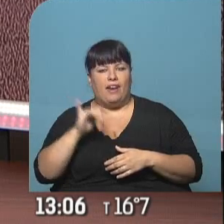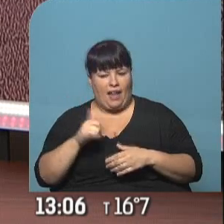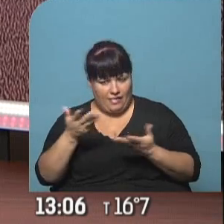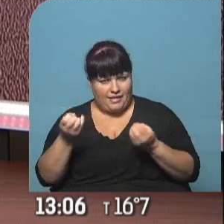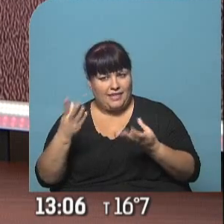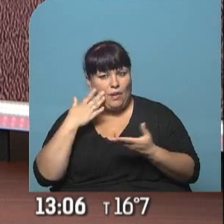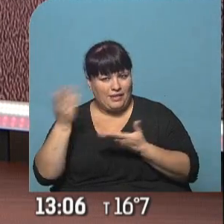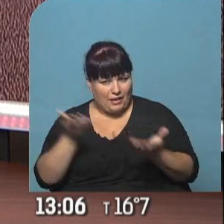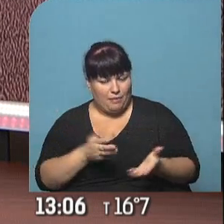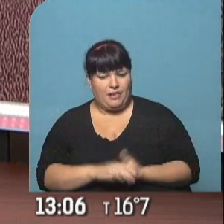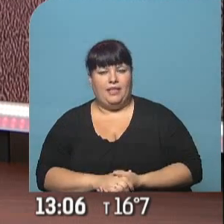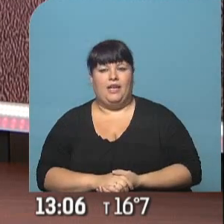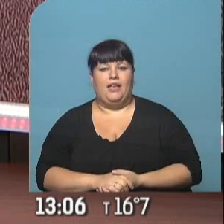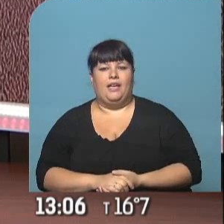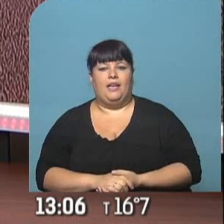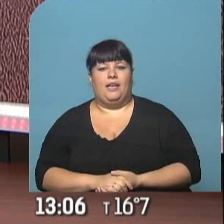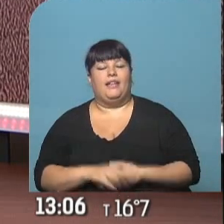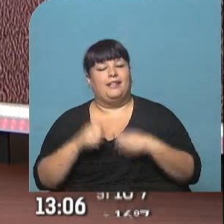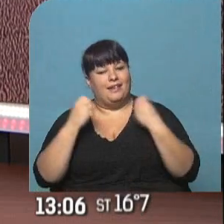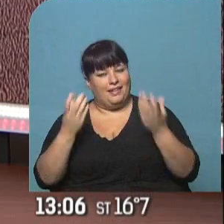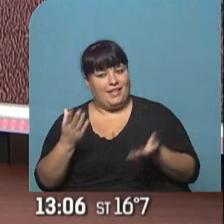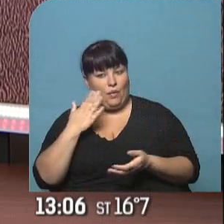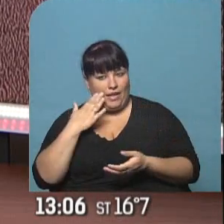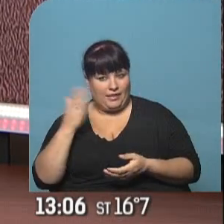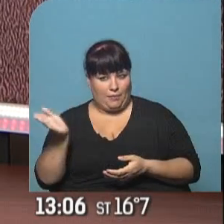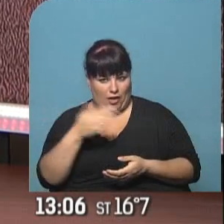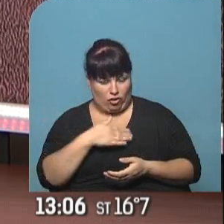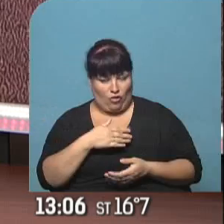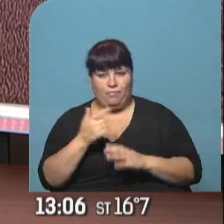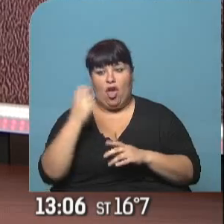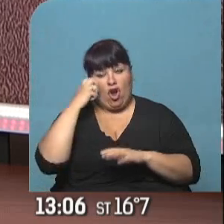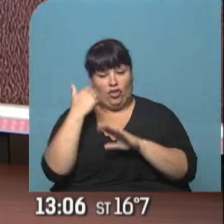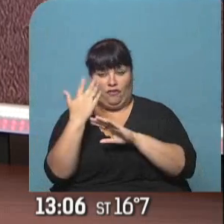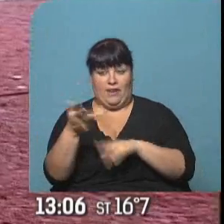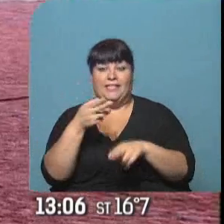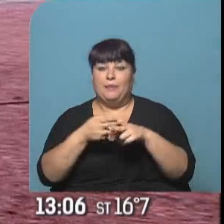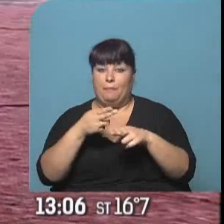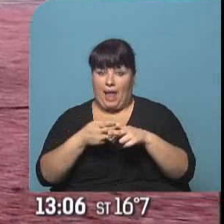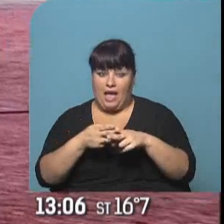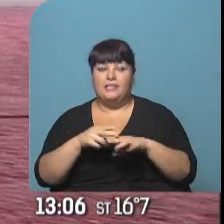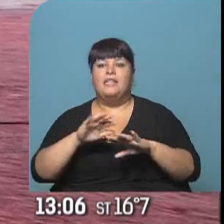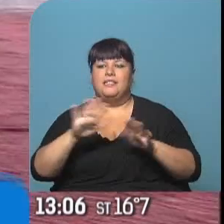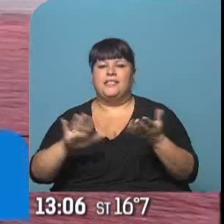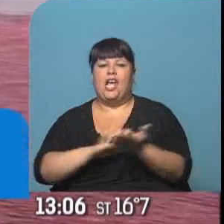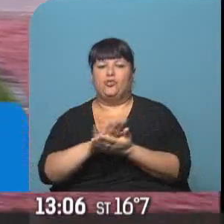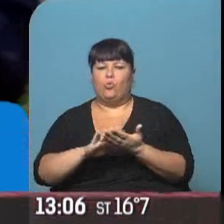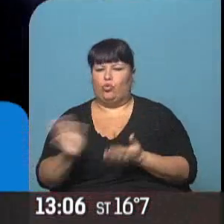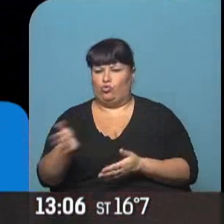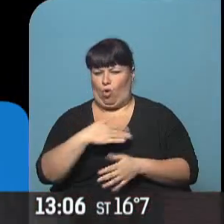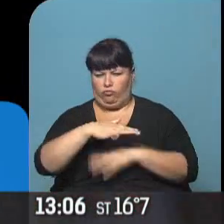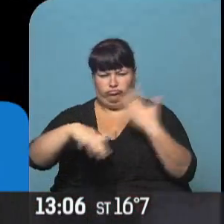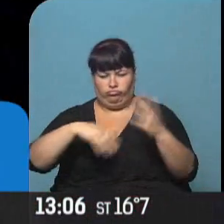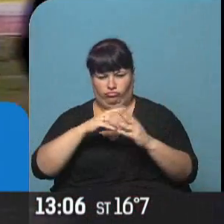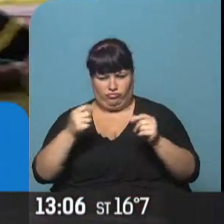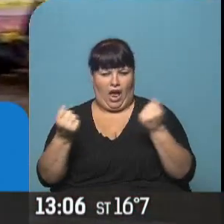Silvia. Buenas tardes, bienvenida. ¿Qué tal, Pablo? Muy buenas tardes para todos. Enfrente al Congreso en la plaza, ya se ha normalizado toda la situación